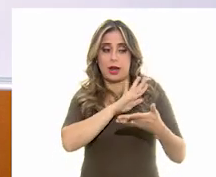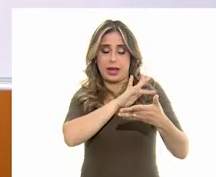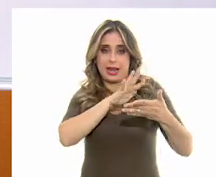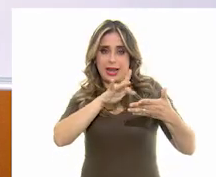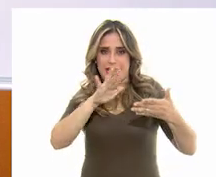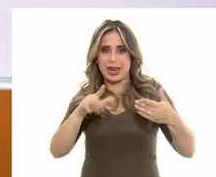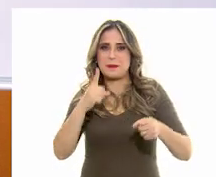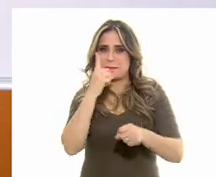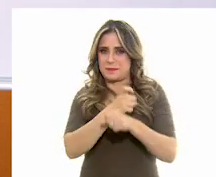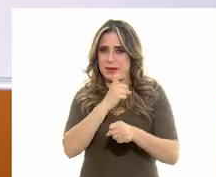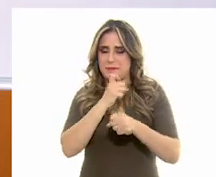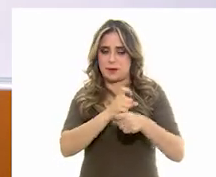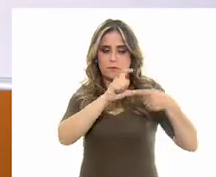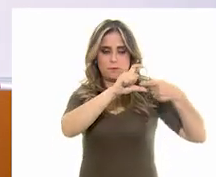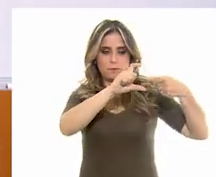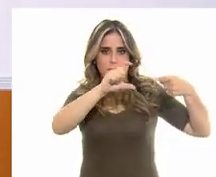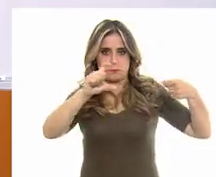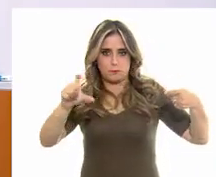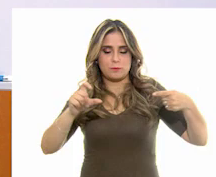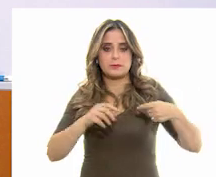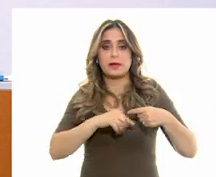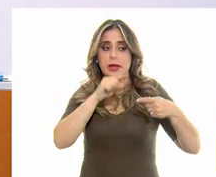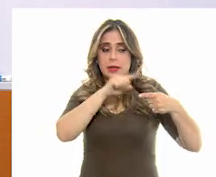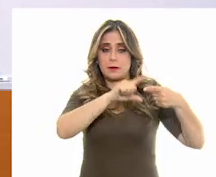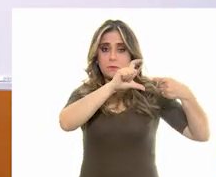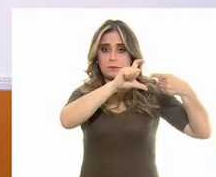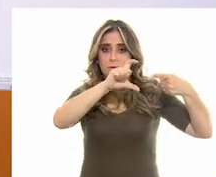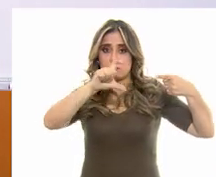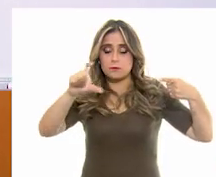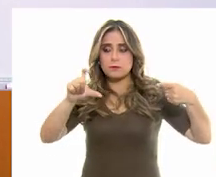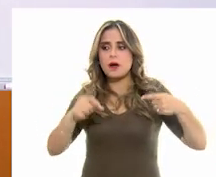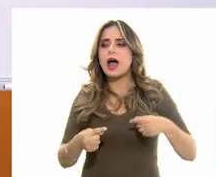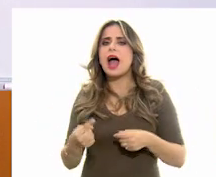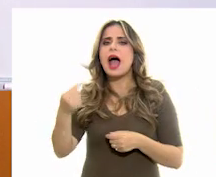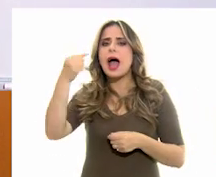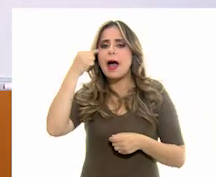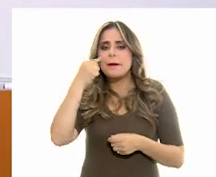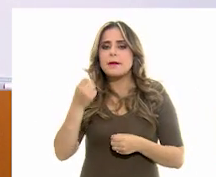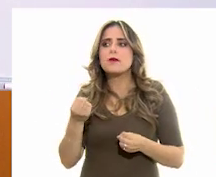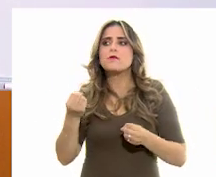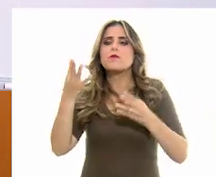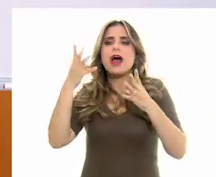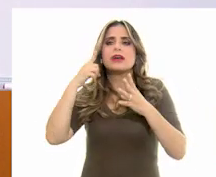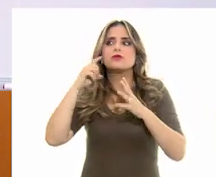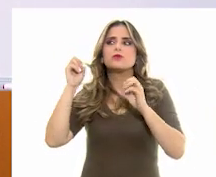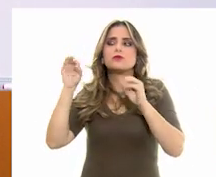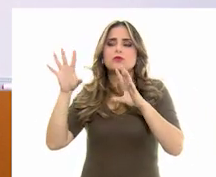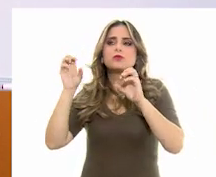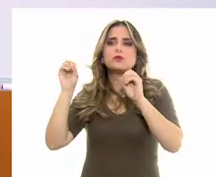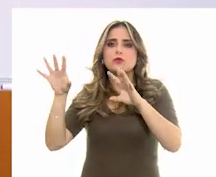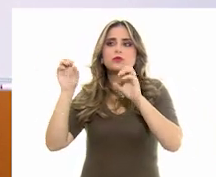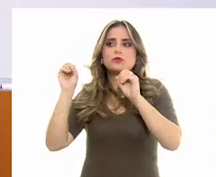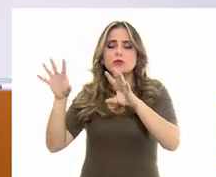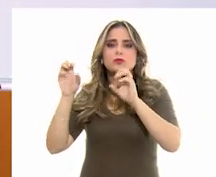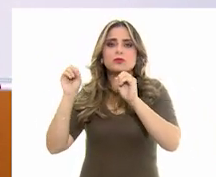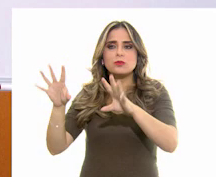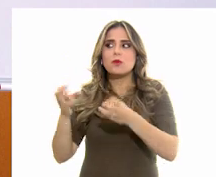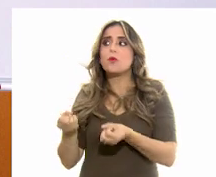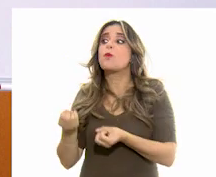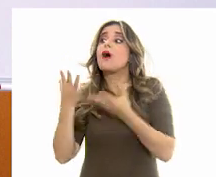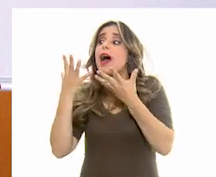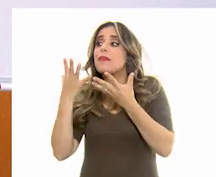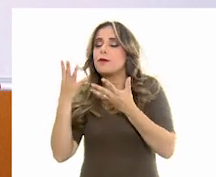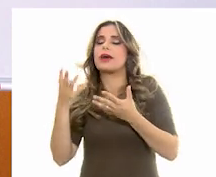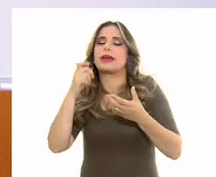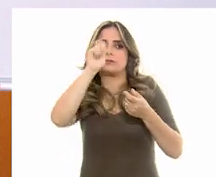primero, ¿no? Ajá. Y entonces en el primero vamos a escuchar el número de timbrazos. Y ahí nos van a decir. Entonces, muy